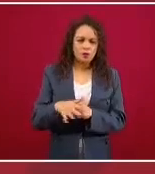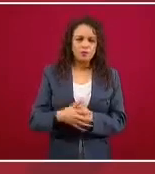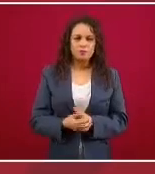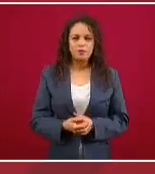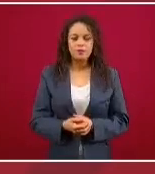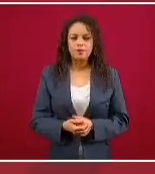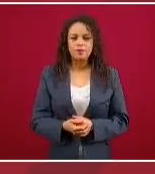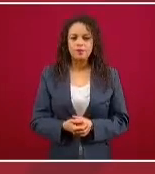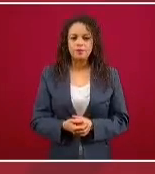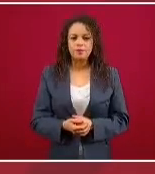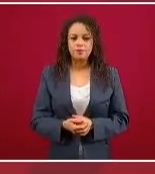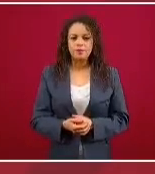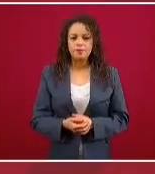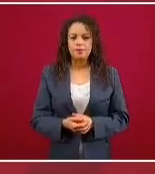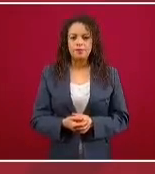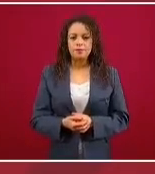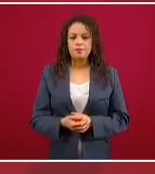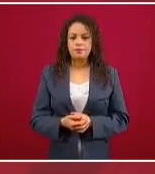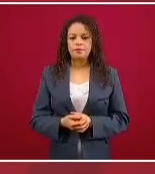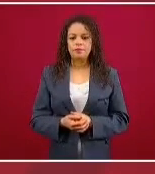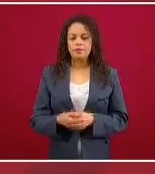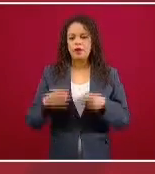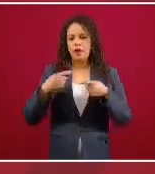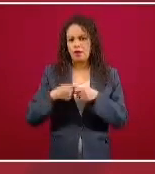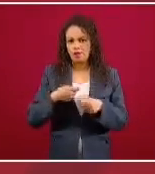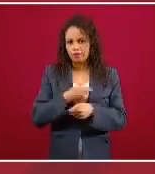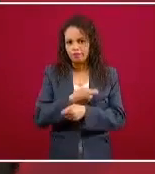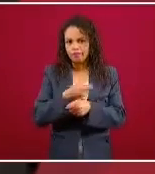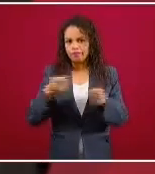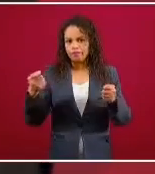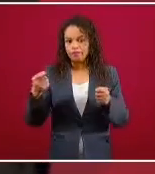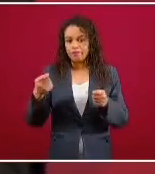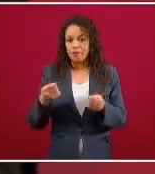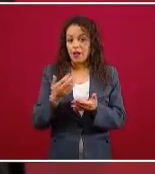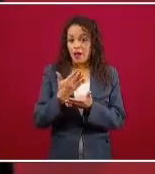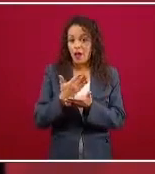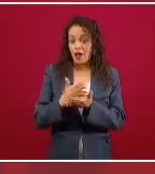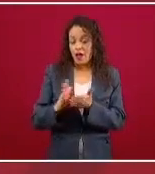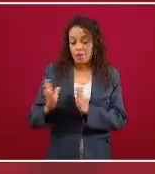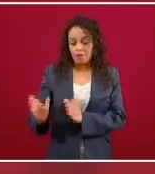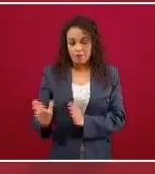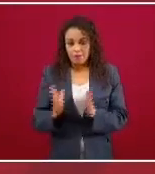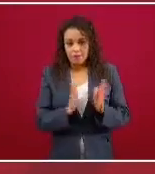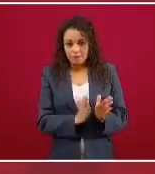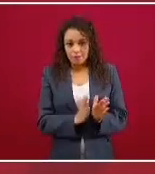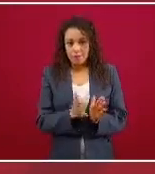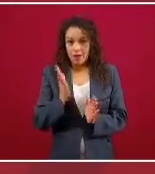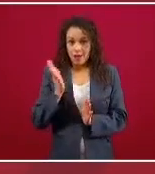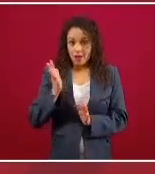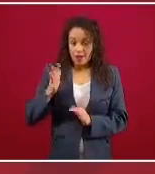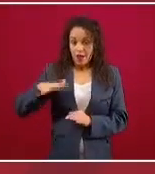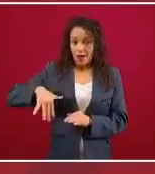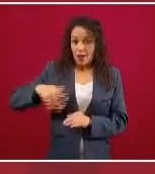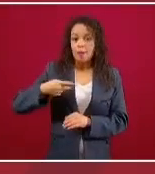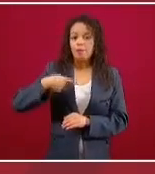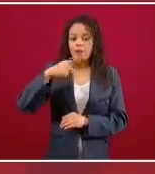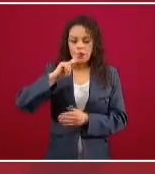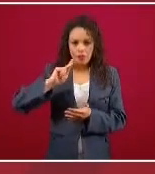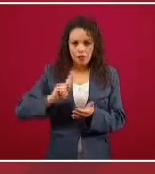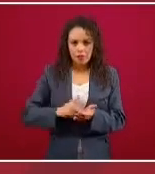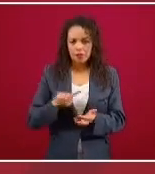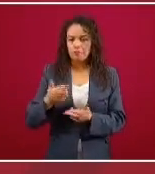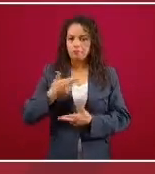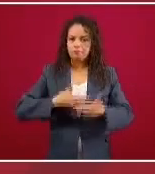sobre una convocatoria adicional. Ya lo hicimos, pero vamos a volver